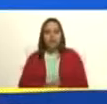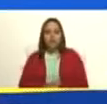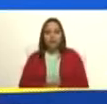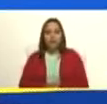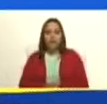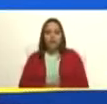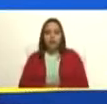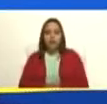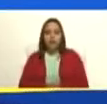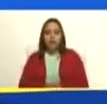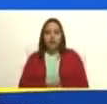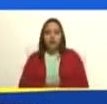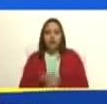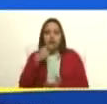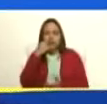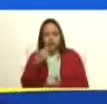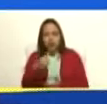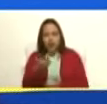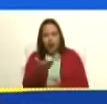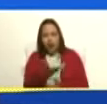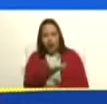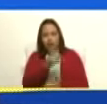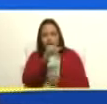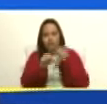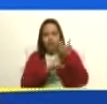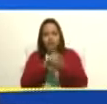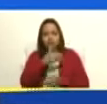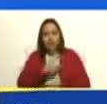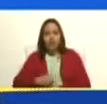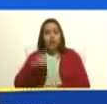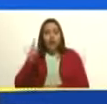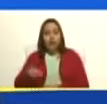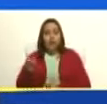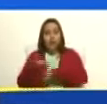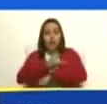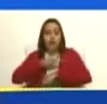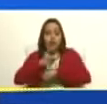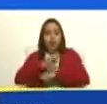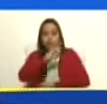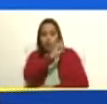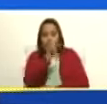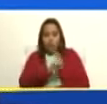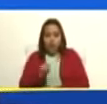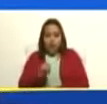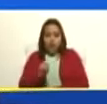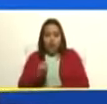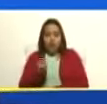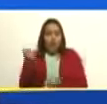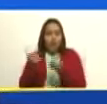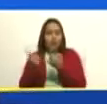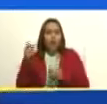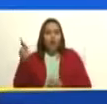Decía la vicepresidenta y decía también el gobernador del Zulia, Manuel Rosales.